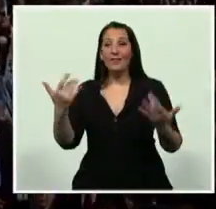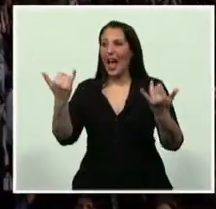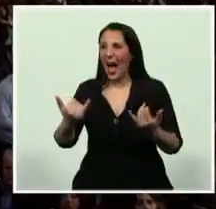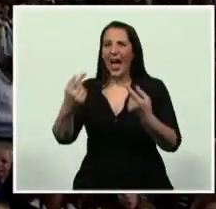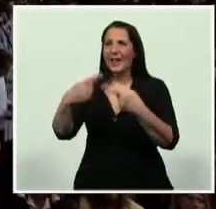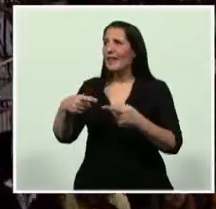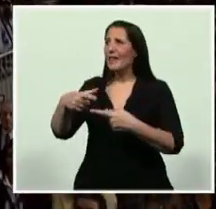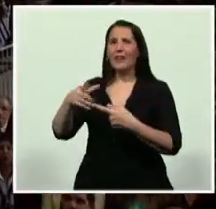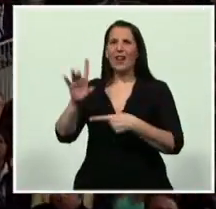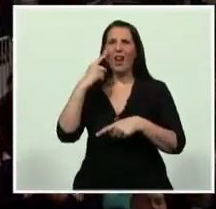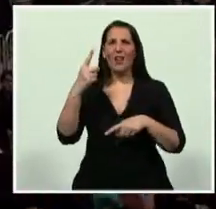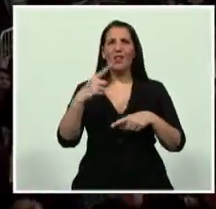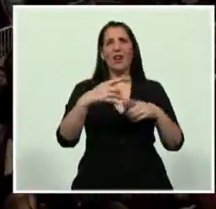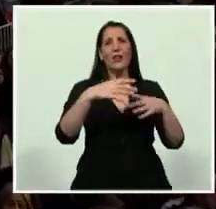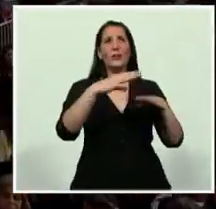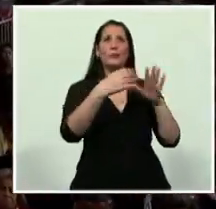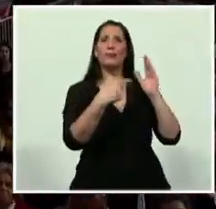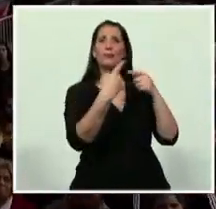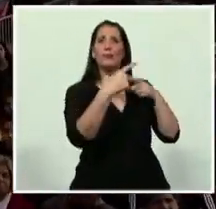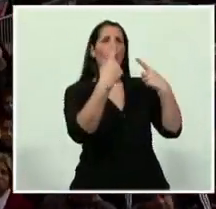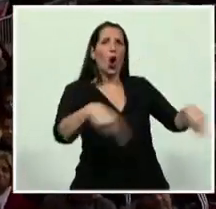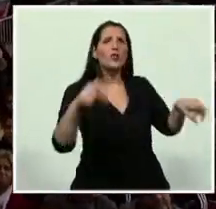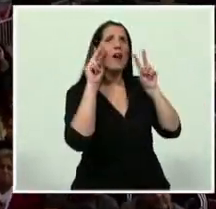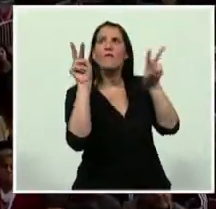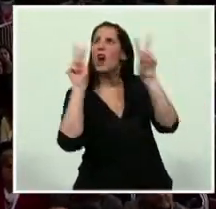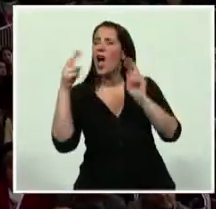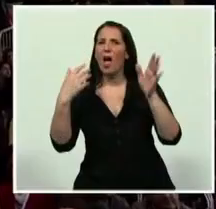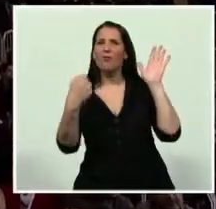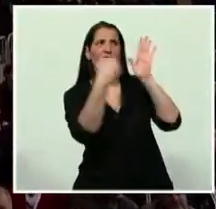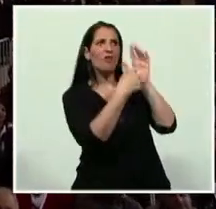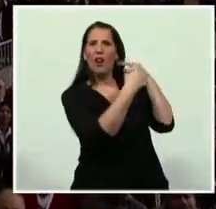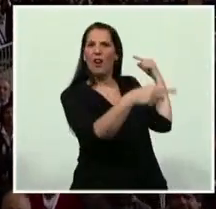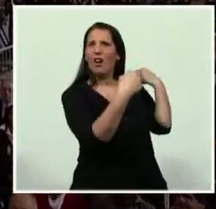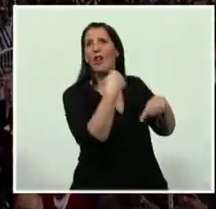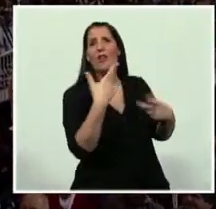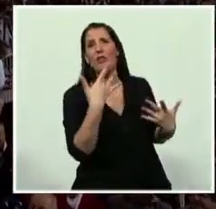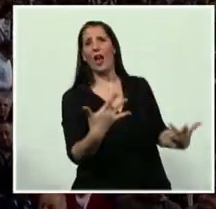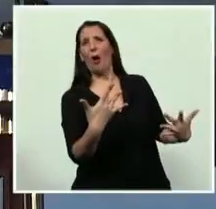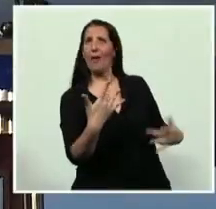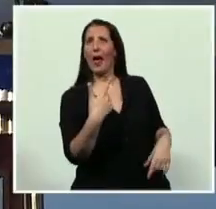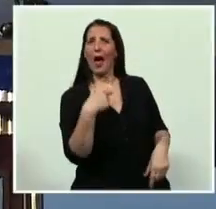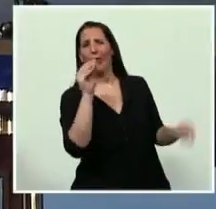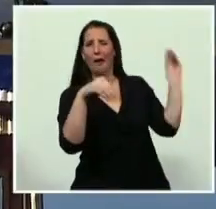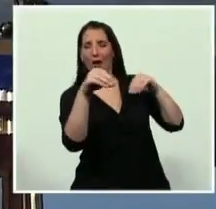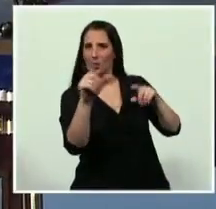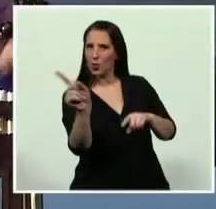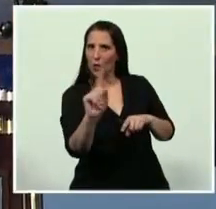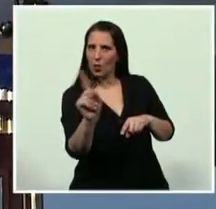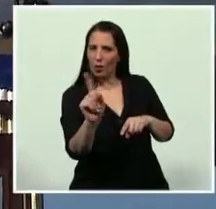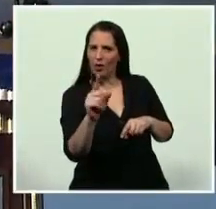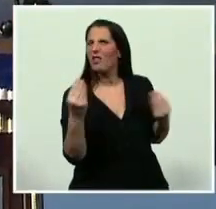un decorado de un set de televisión. Esto que tenemos aquí es la